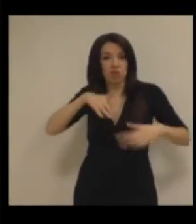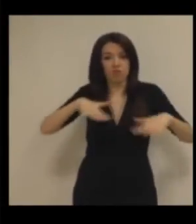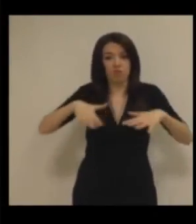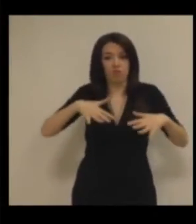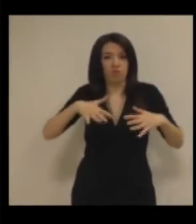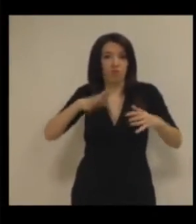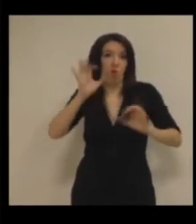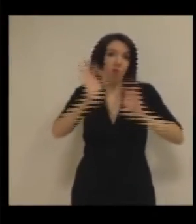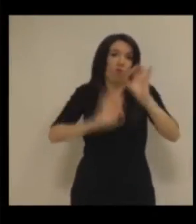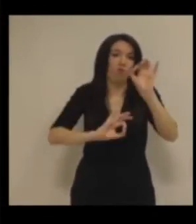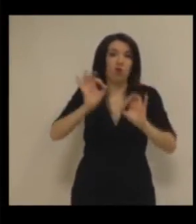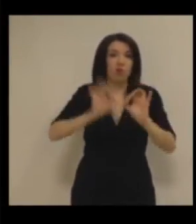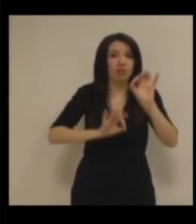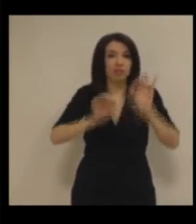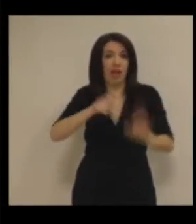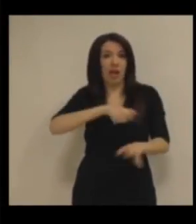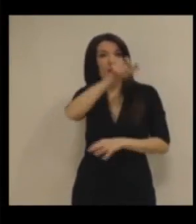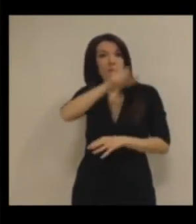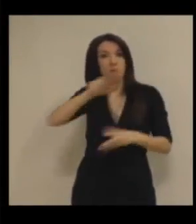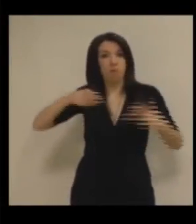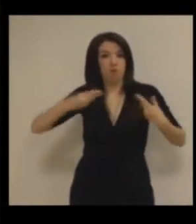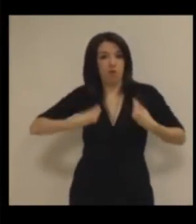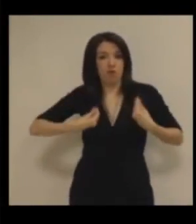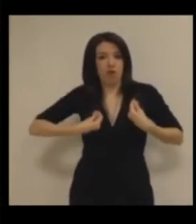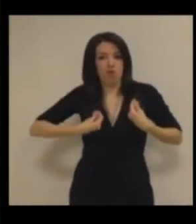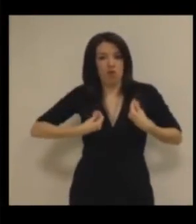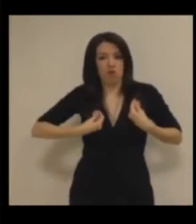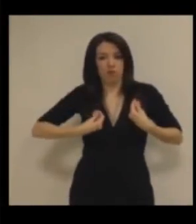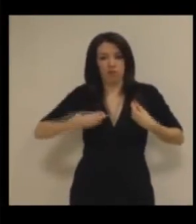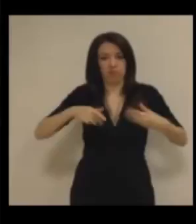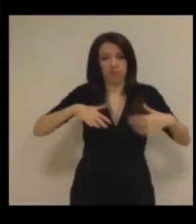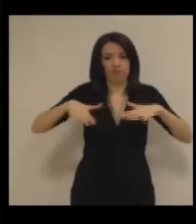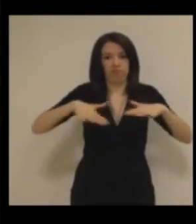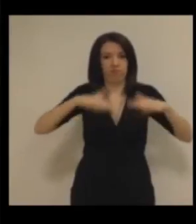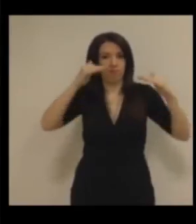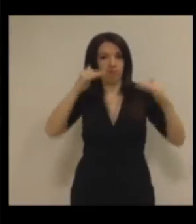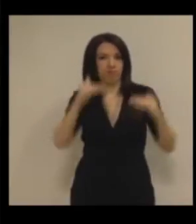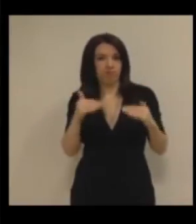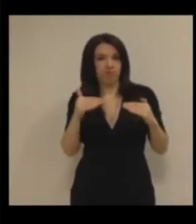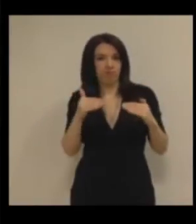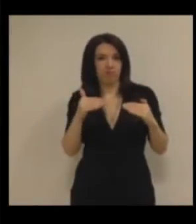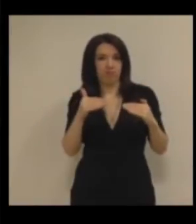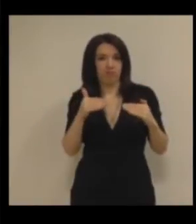determinado porcentaje de la población, creo que